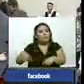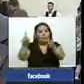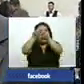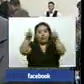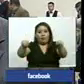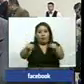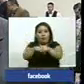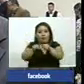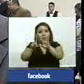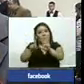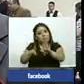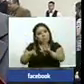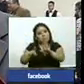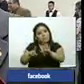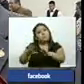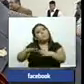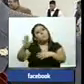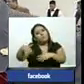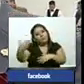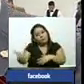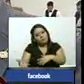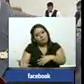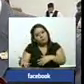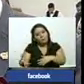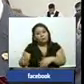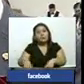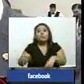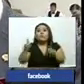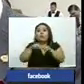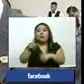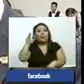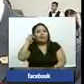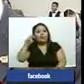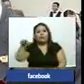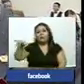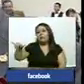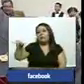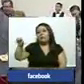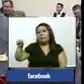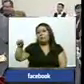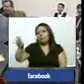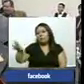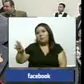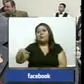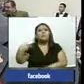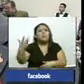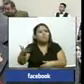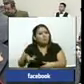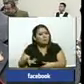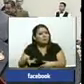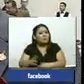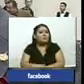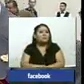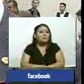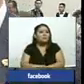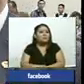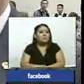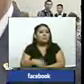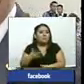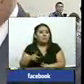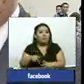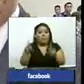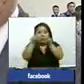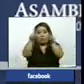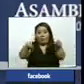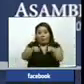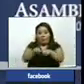de Televisión, después pasé a Radio Cadena ISU. Después pasé a trabajar, a montar Canal